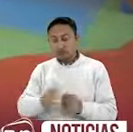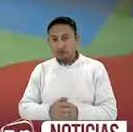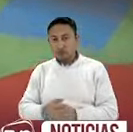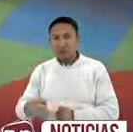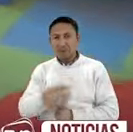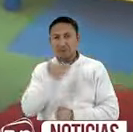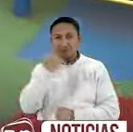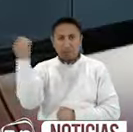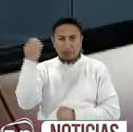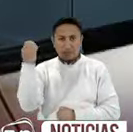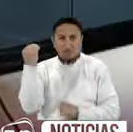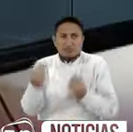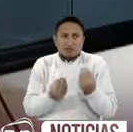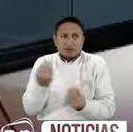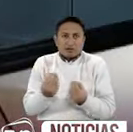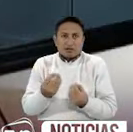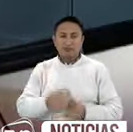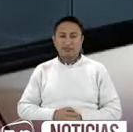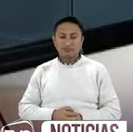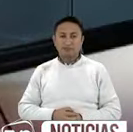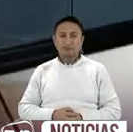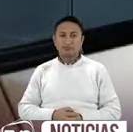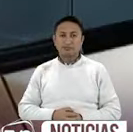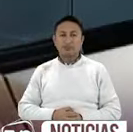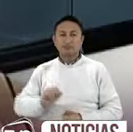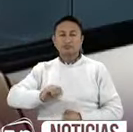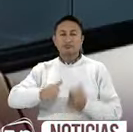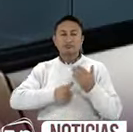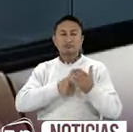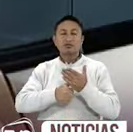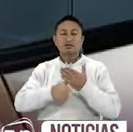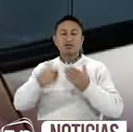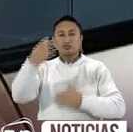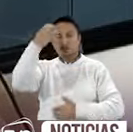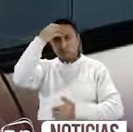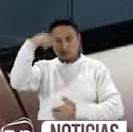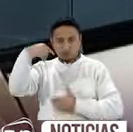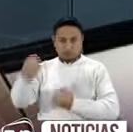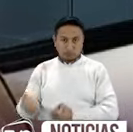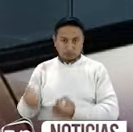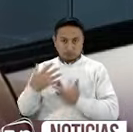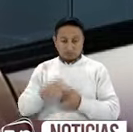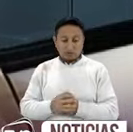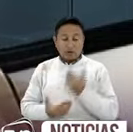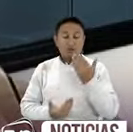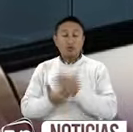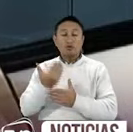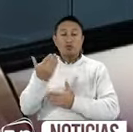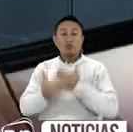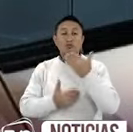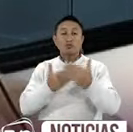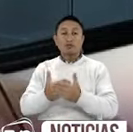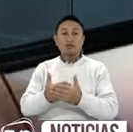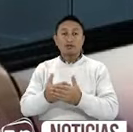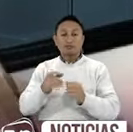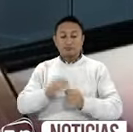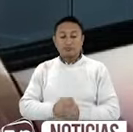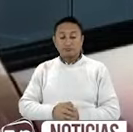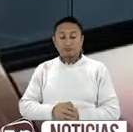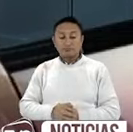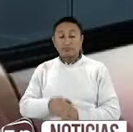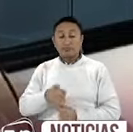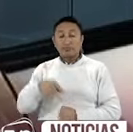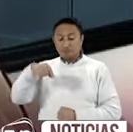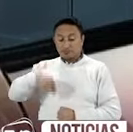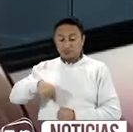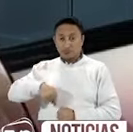casos de emergencia. Eso, obviamente, el ministerio nos dirá cuál es la nueva ruta para poder asegurar desde el